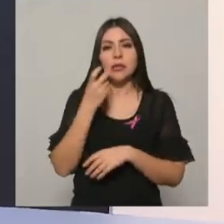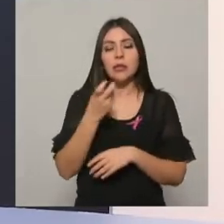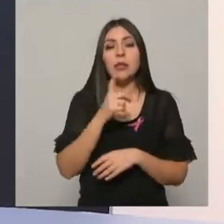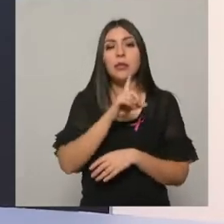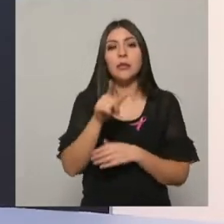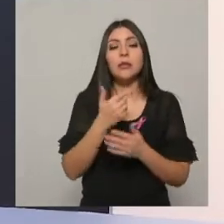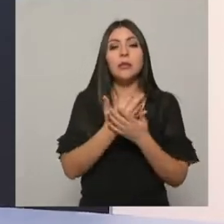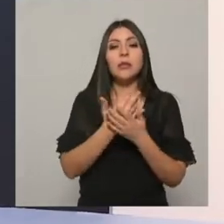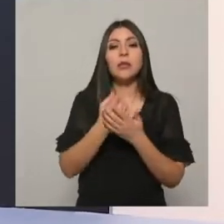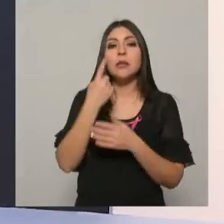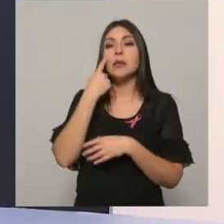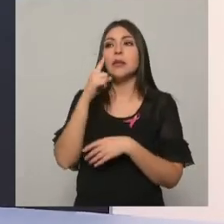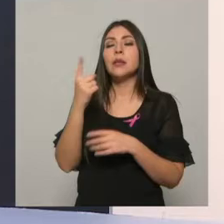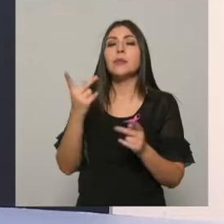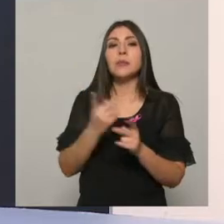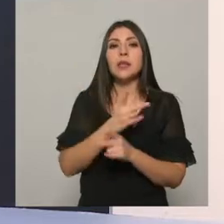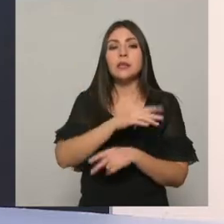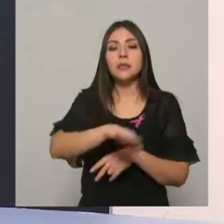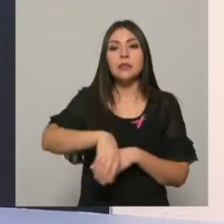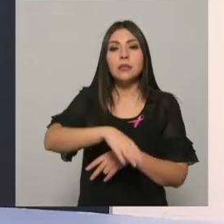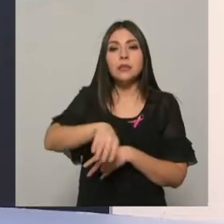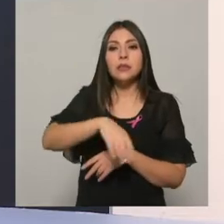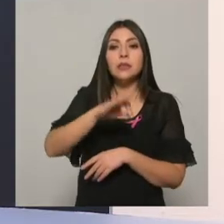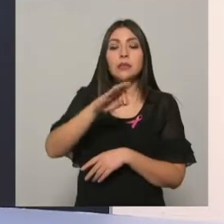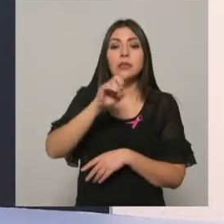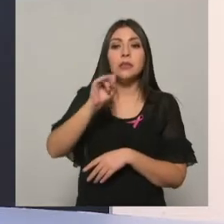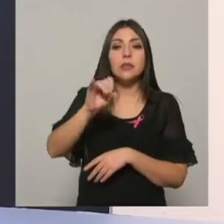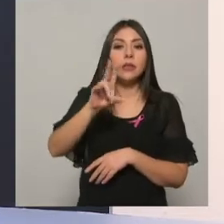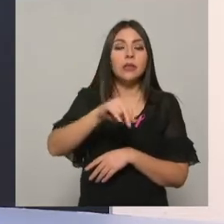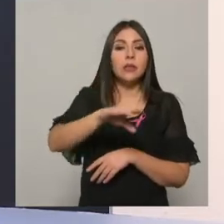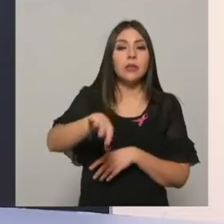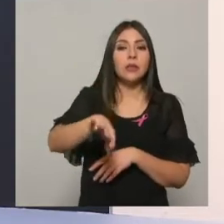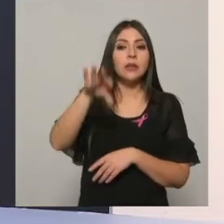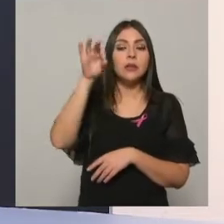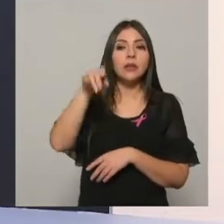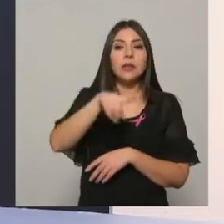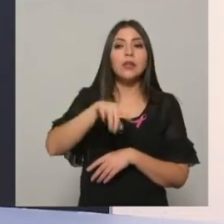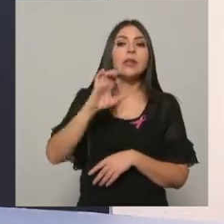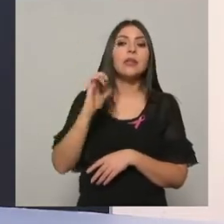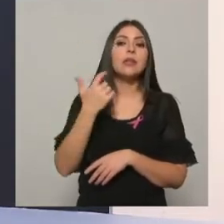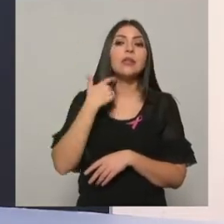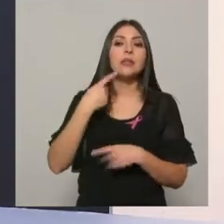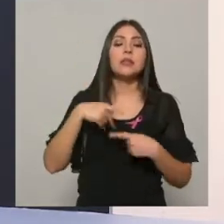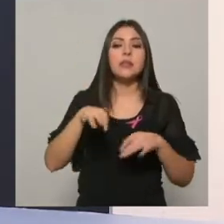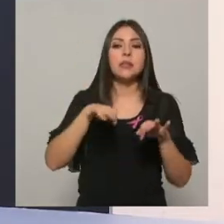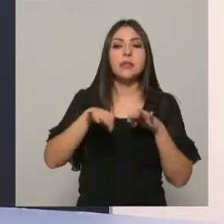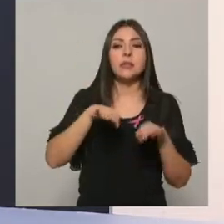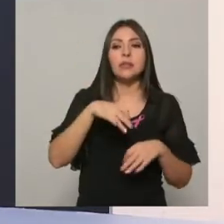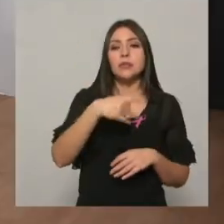actúa la Interpol y si se localiza de manera inmediata a estos exfuncionarios. Pues